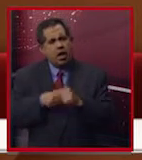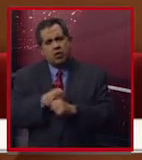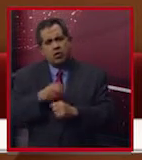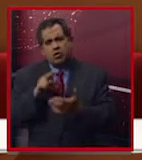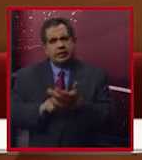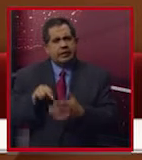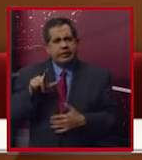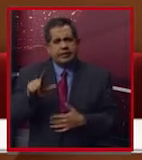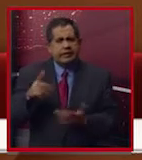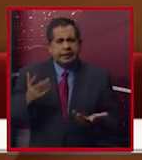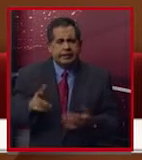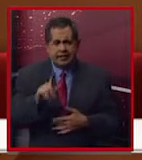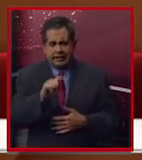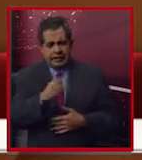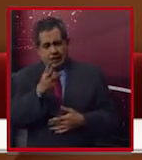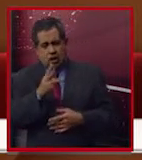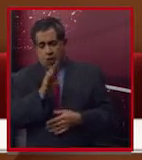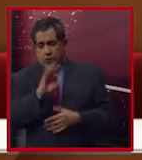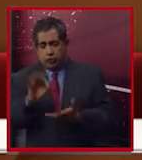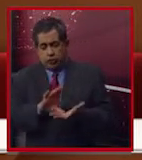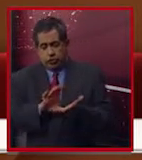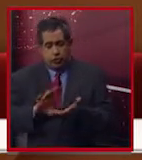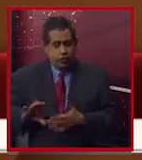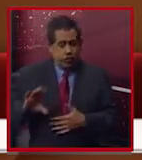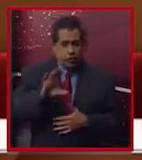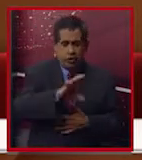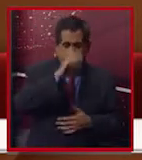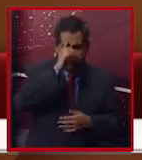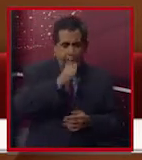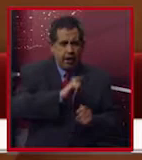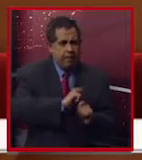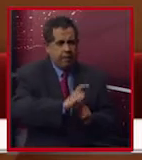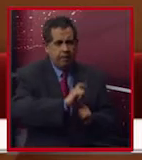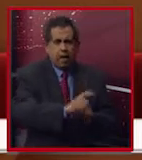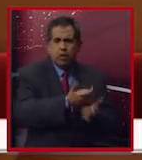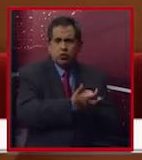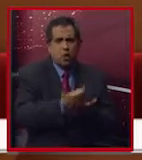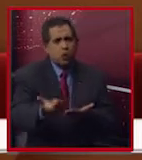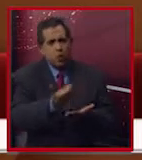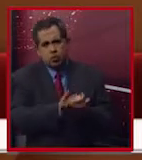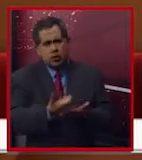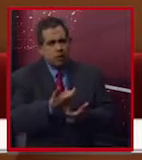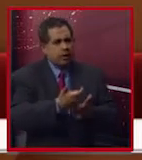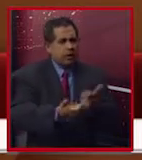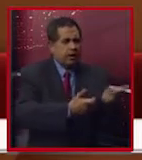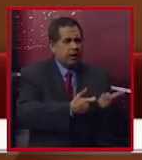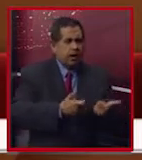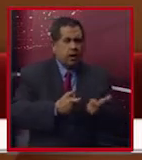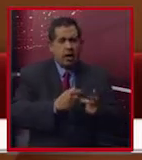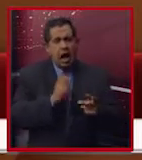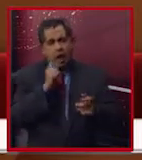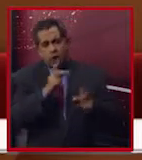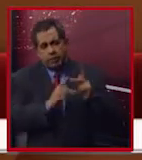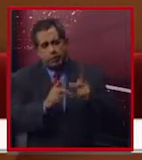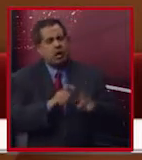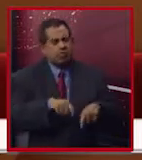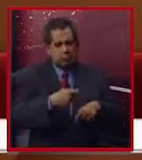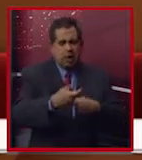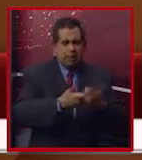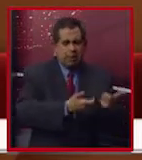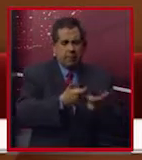2017, el 73% de dicho presupuesto fue destinado al pago de sueldos, prestaciones de seguridad